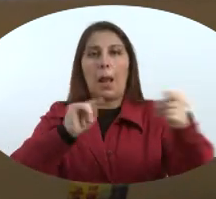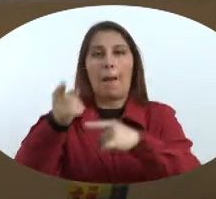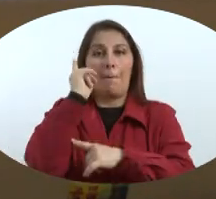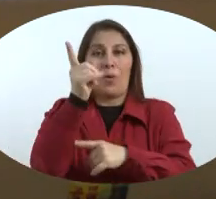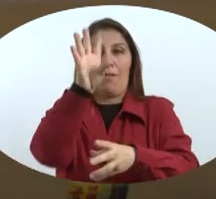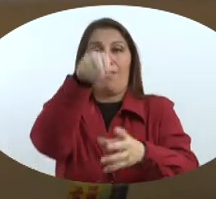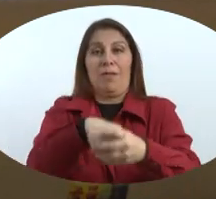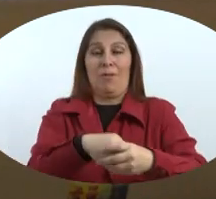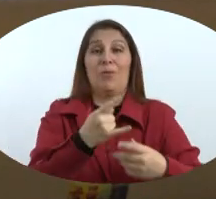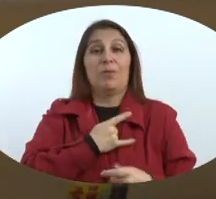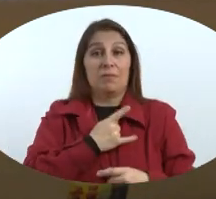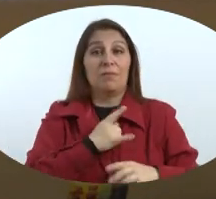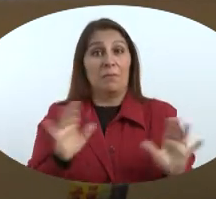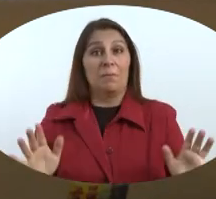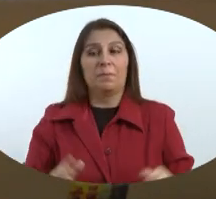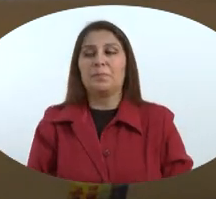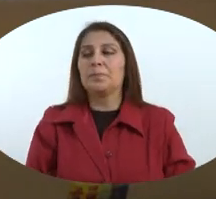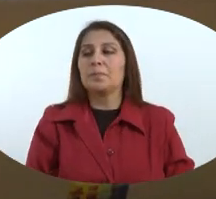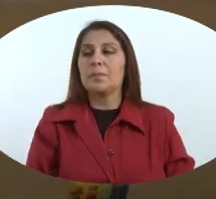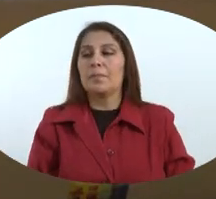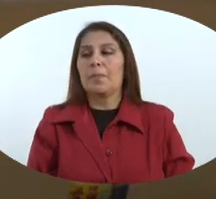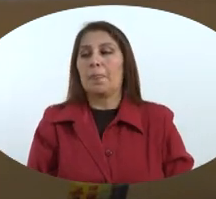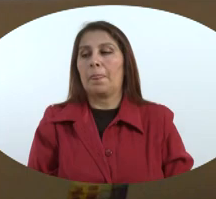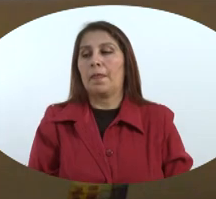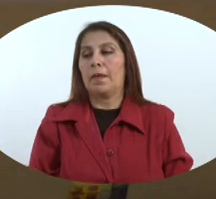acá en la universidad entonces